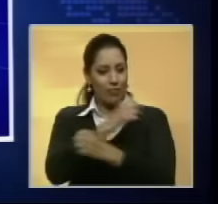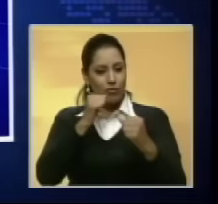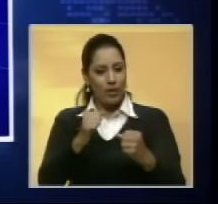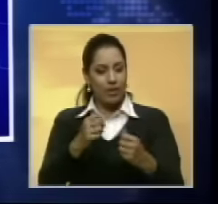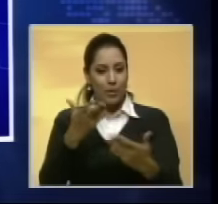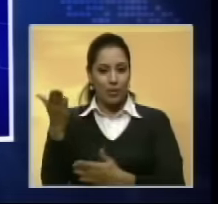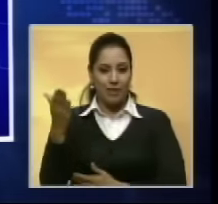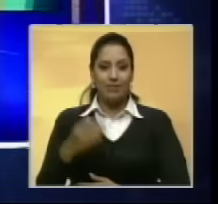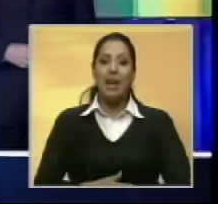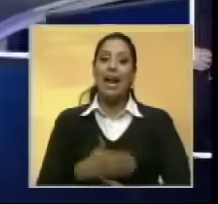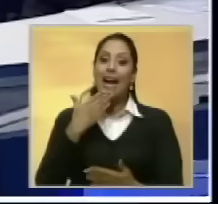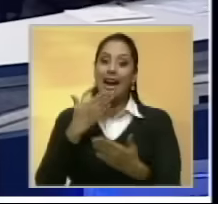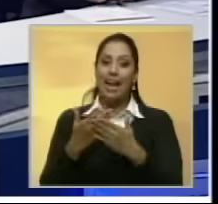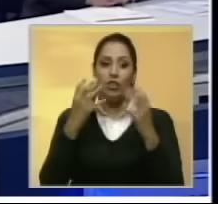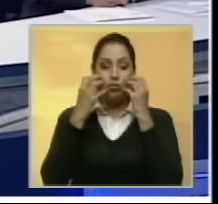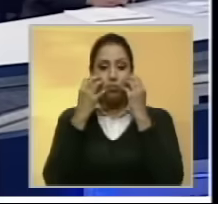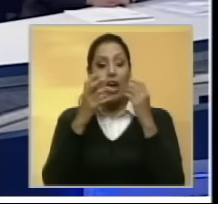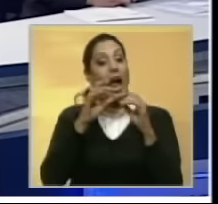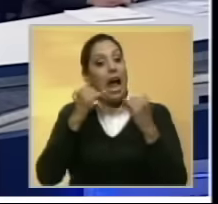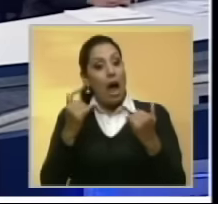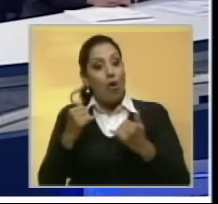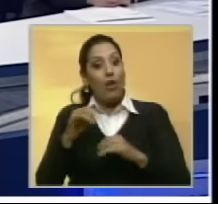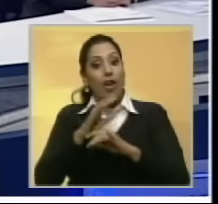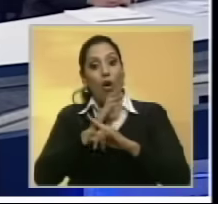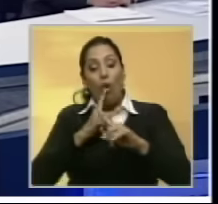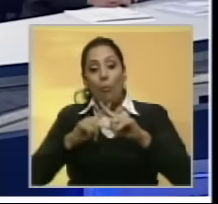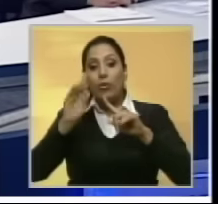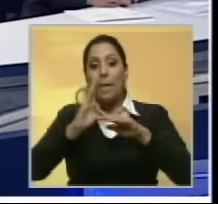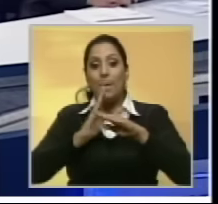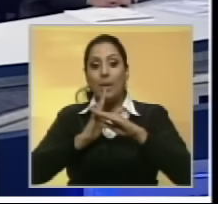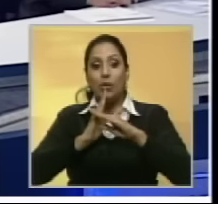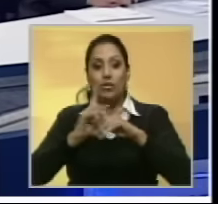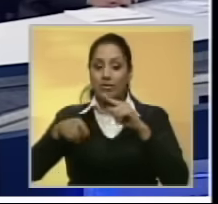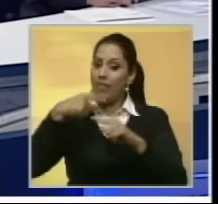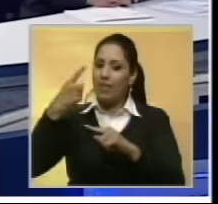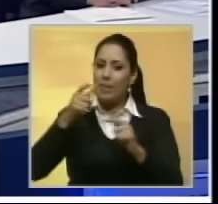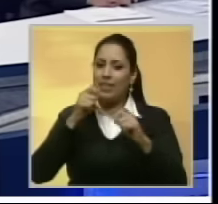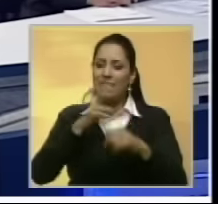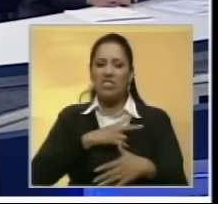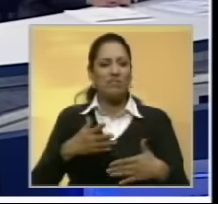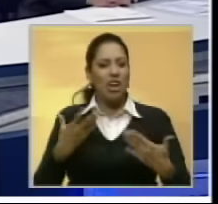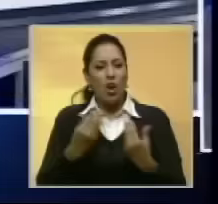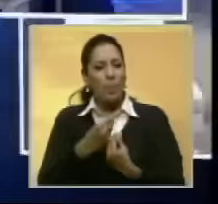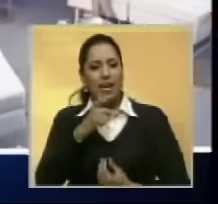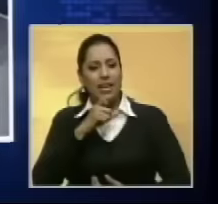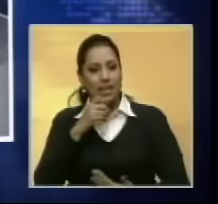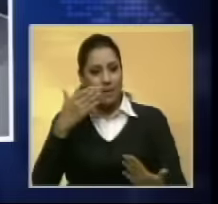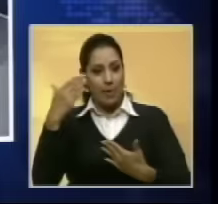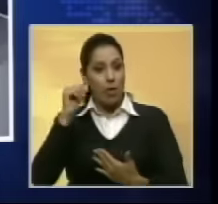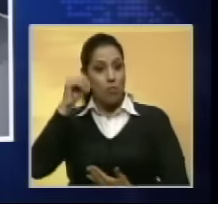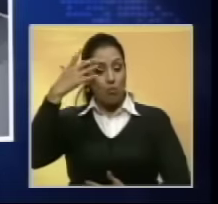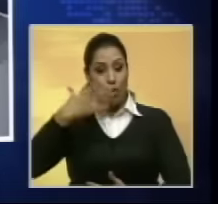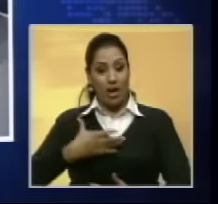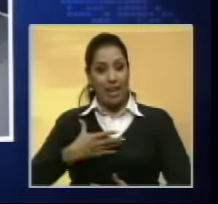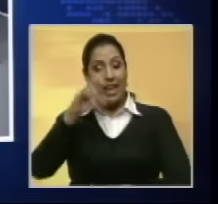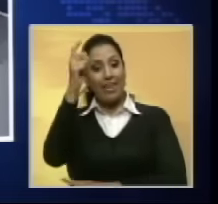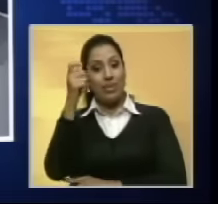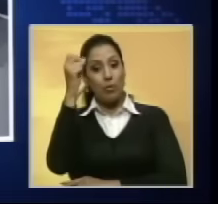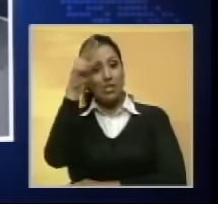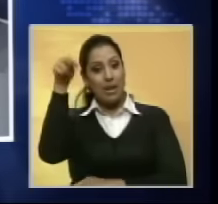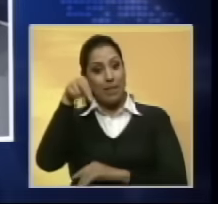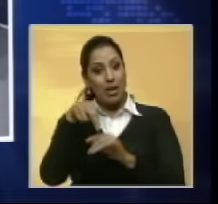todos. Muchísimas gracias, Gregorio. Amigos, vamos entonces a la pausa. A regreso en entrevista a Venevisión nos acompaña Tania Díaz, diputada de